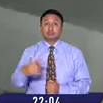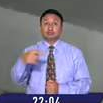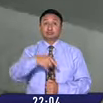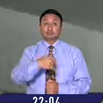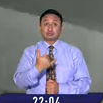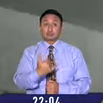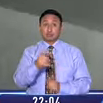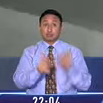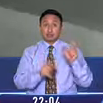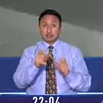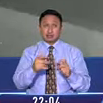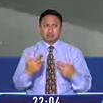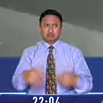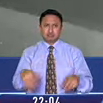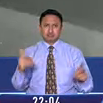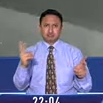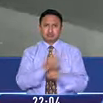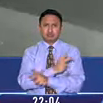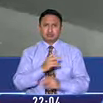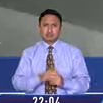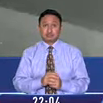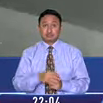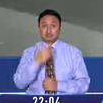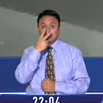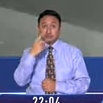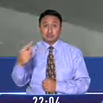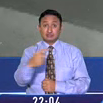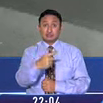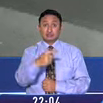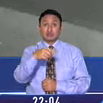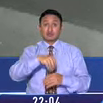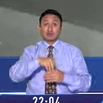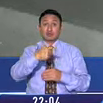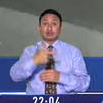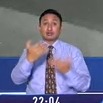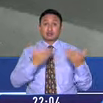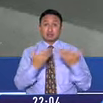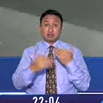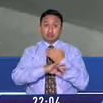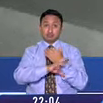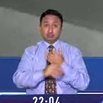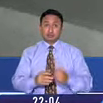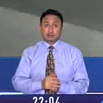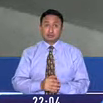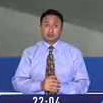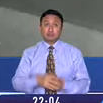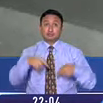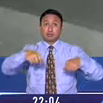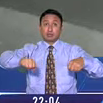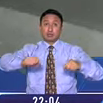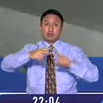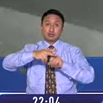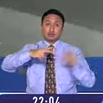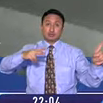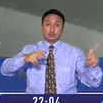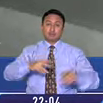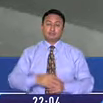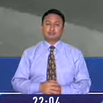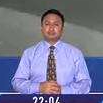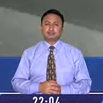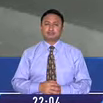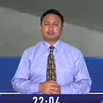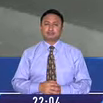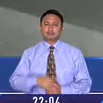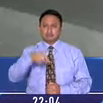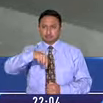en el blanco de los pillos. Aquí se los capta asaltando en las afueras de una tienda y escapando a bordo de una motocicleta. Y aunque